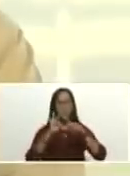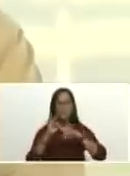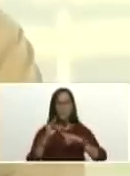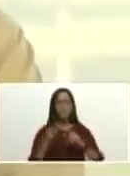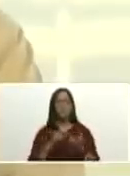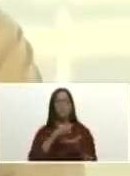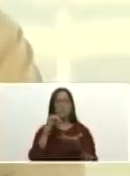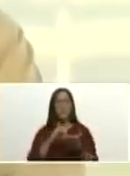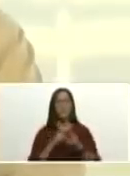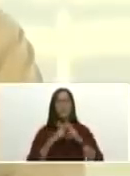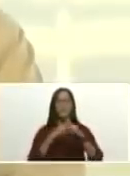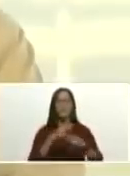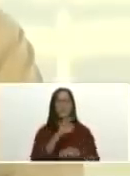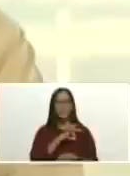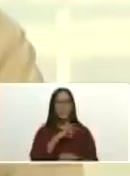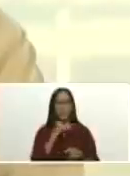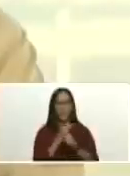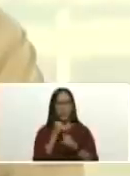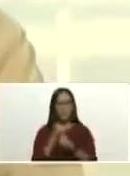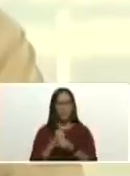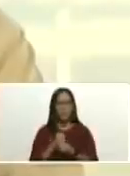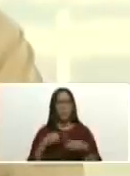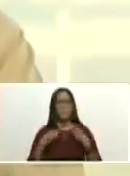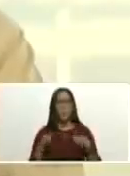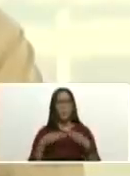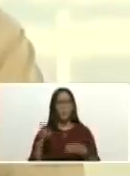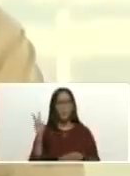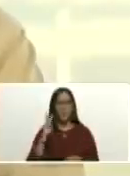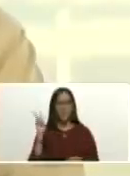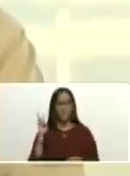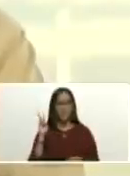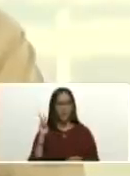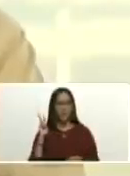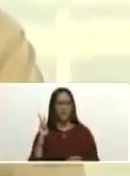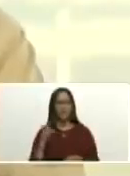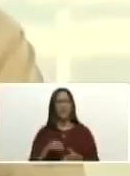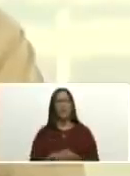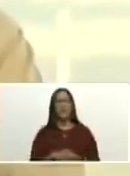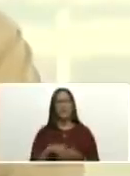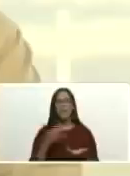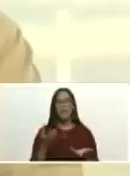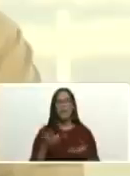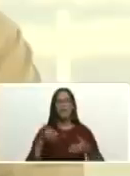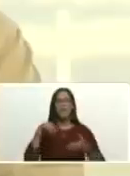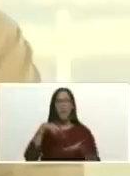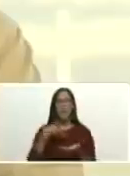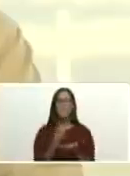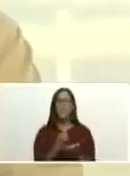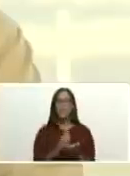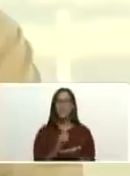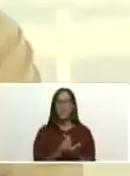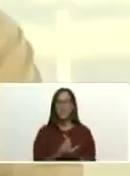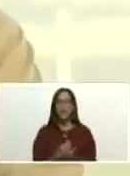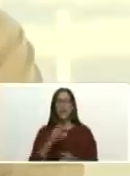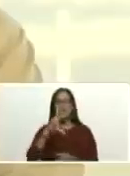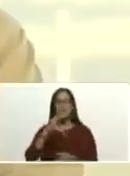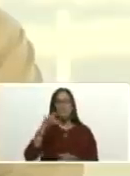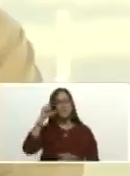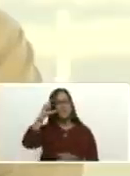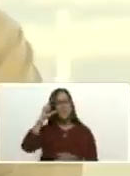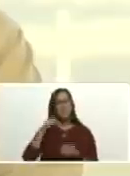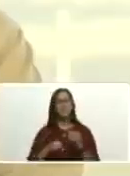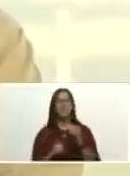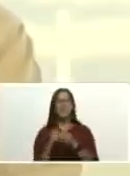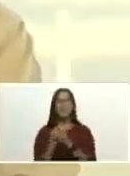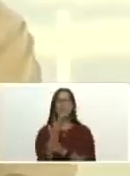Prestaciones Sociales para los Trabajadores Públicos de Venezuela, en Morichal, Estado Monagas, a los 3 días del mes de mayo